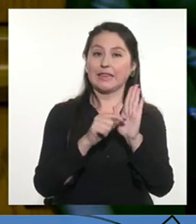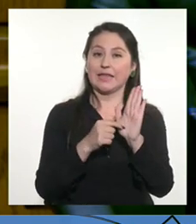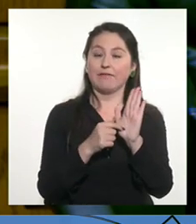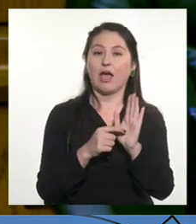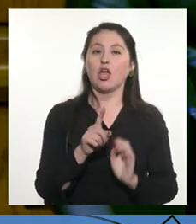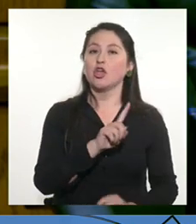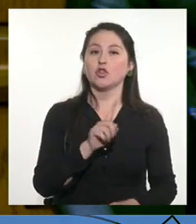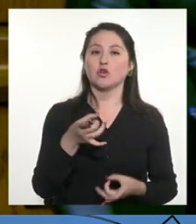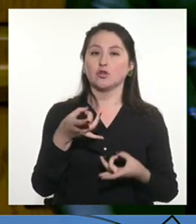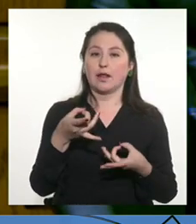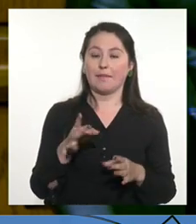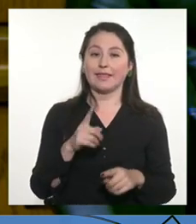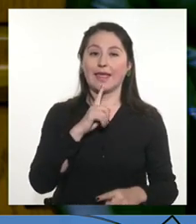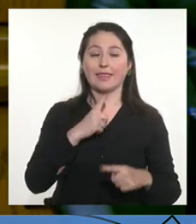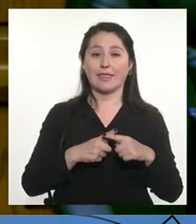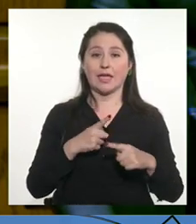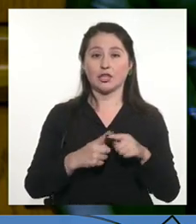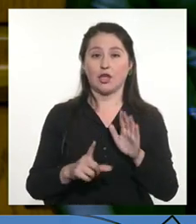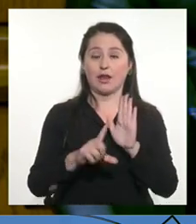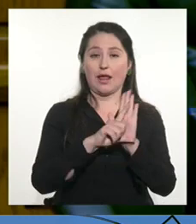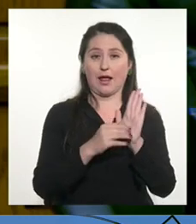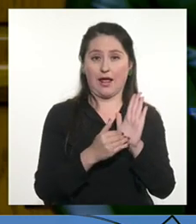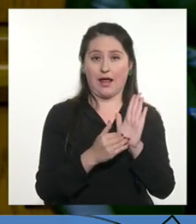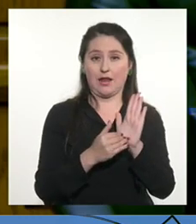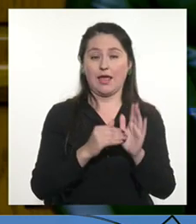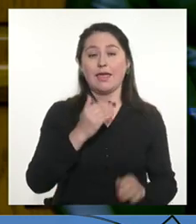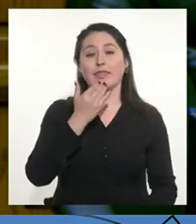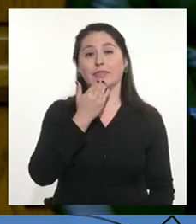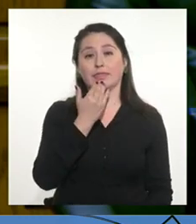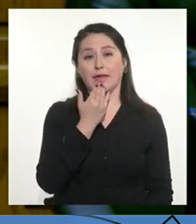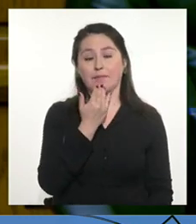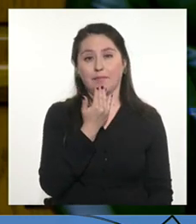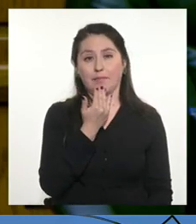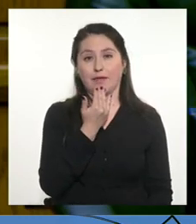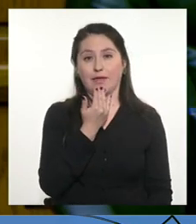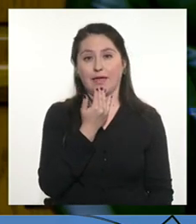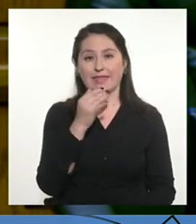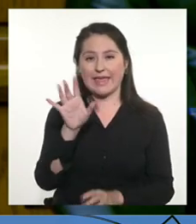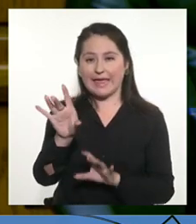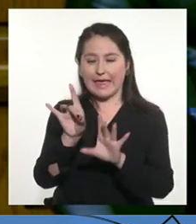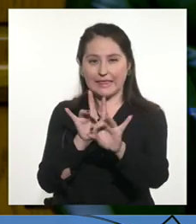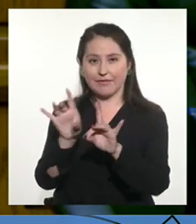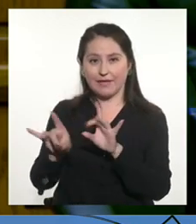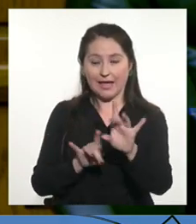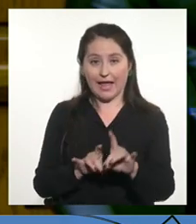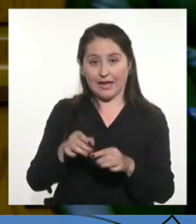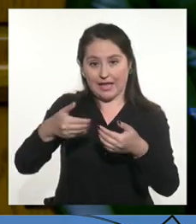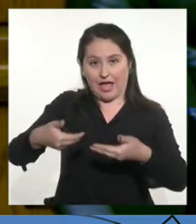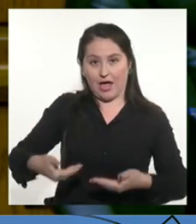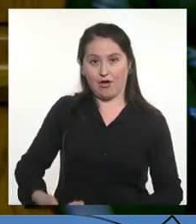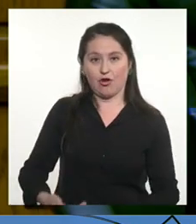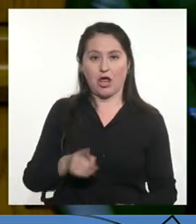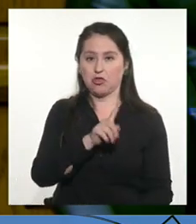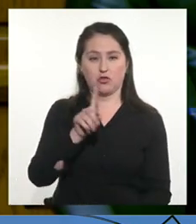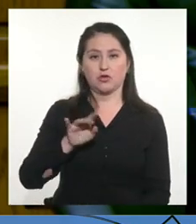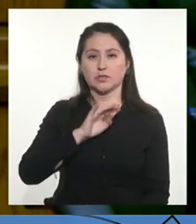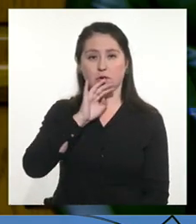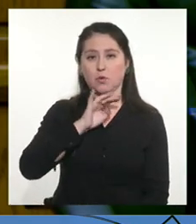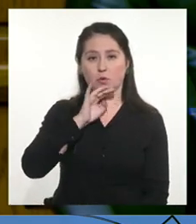creación de textos legales sino que en la identificación de aquellos que en la actualidad se encuentran en desuso